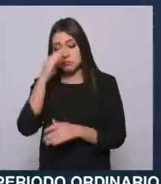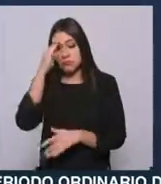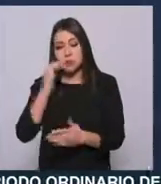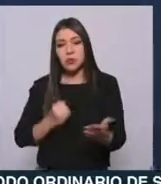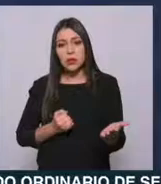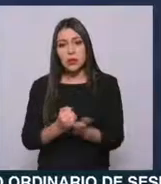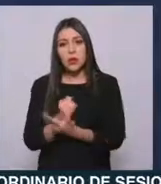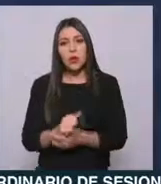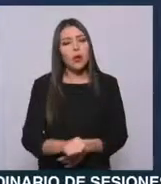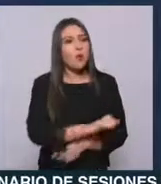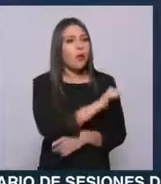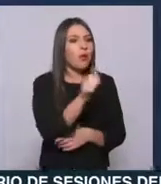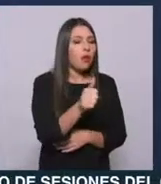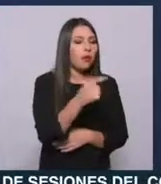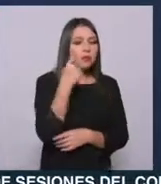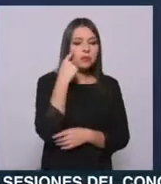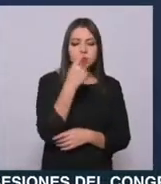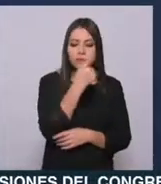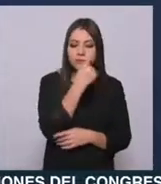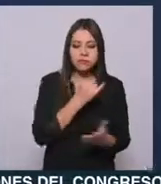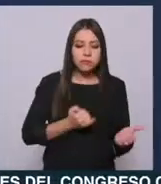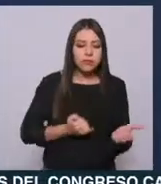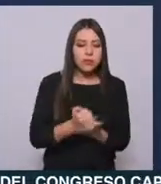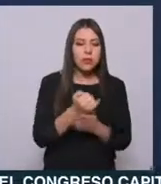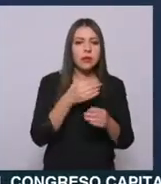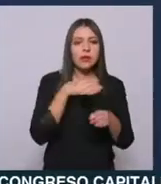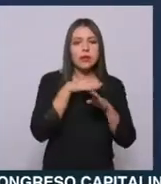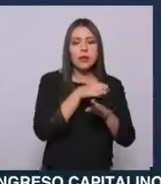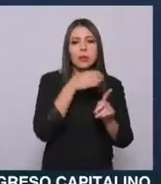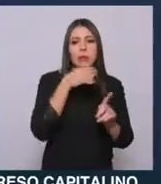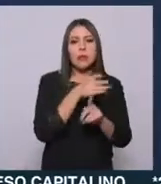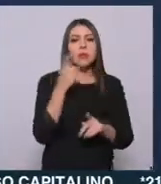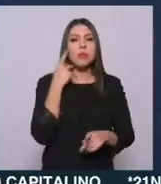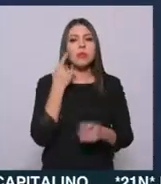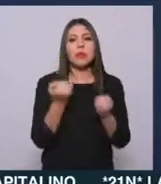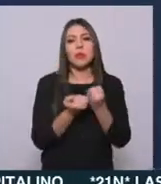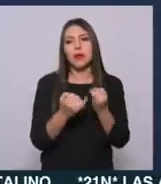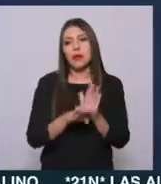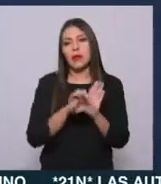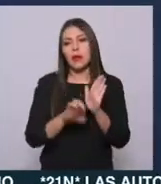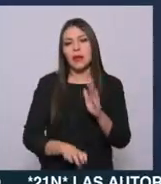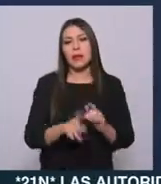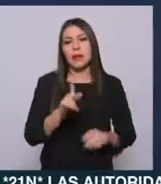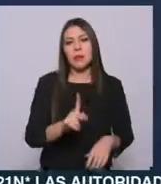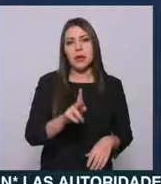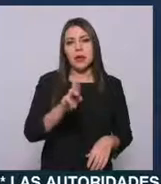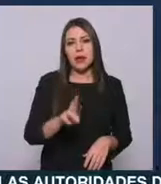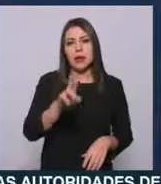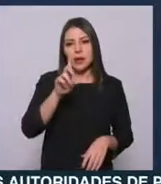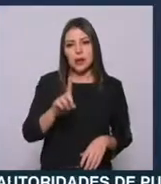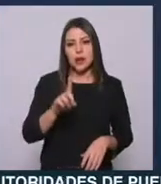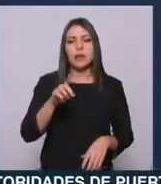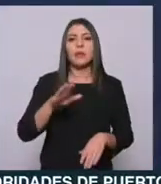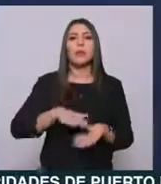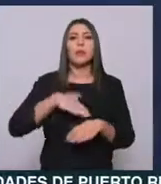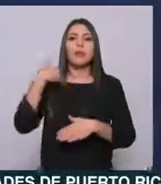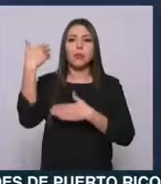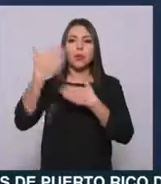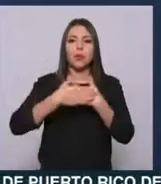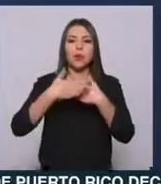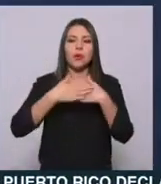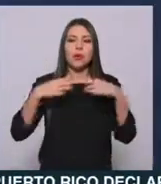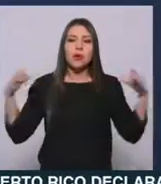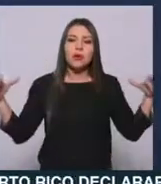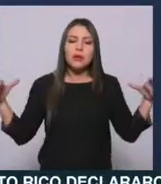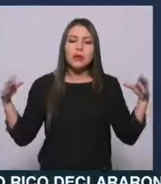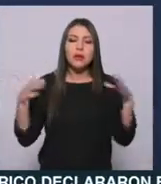definiciones políticas como partido, que es lo que está haciendo el PRD. Por eso una campaña nacional de afiliación, por eso un próximo Congreso Nacional, por